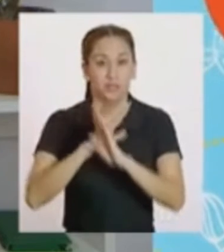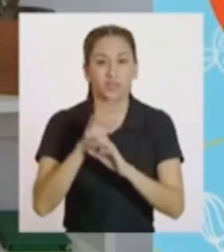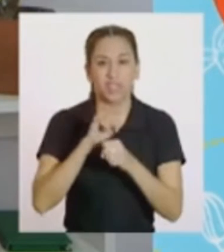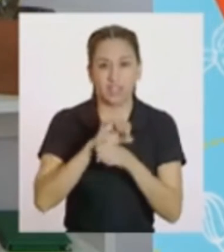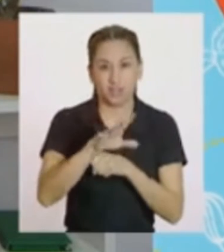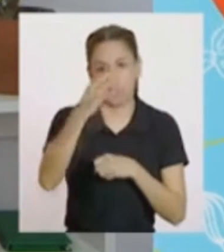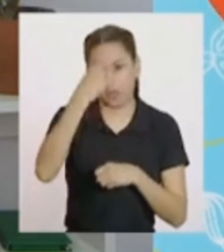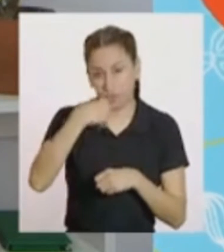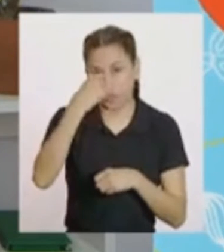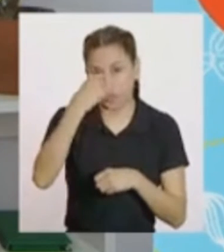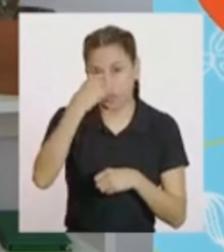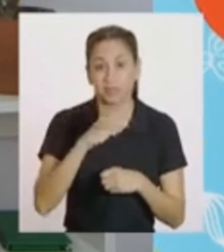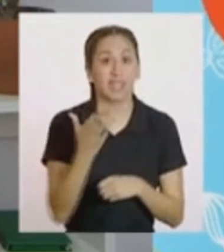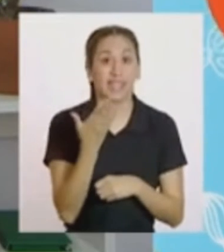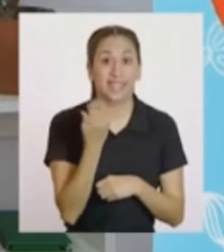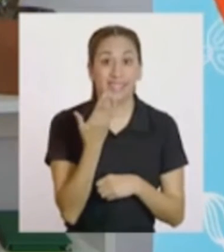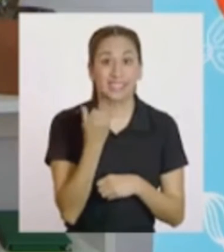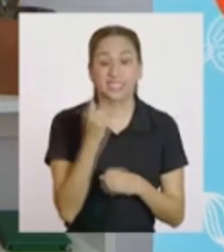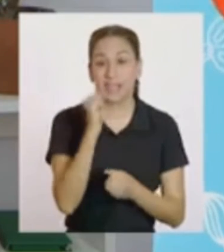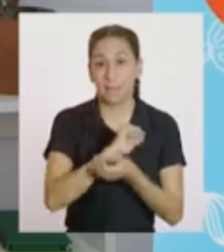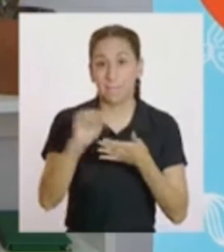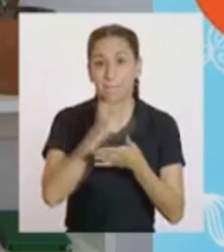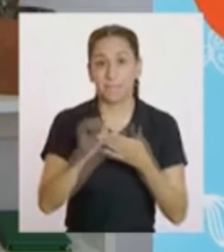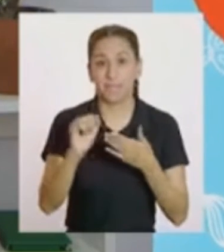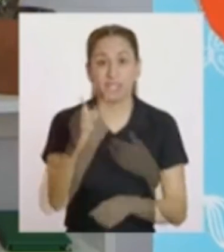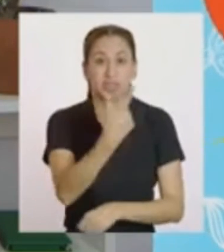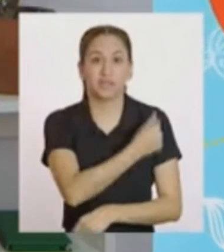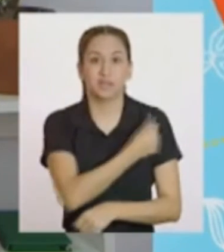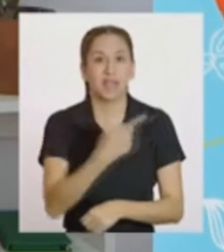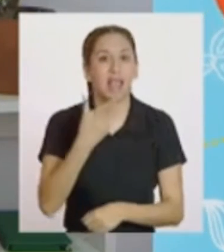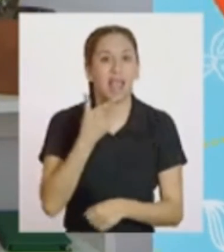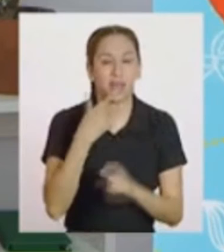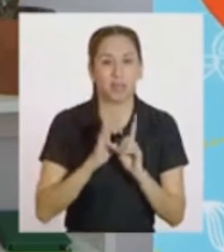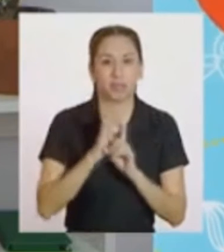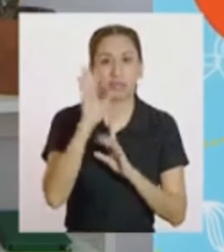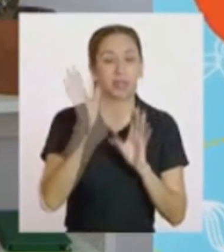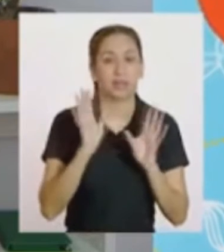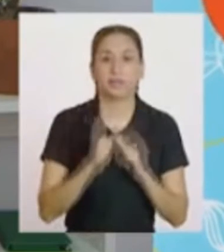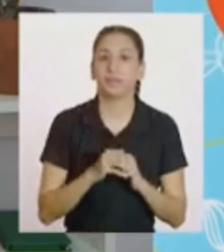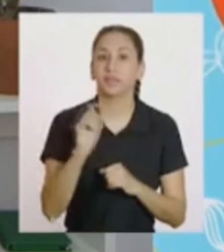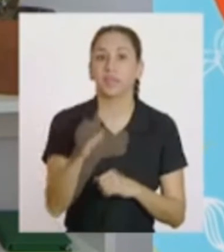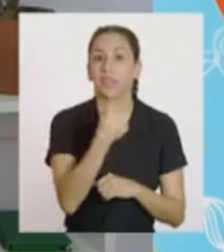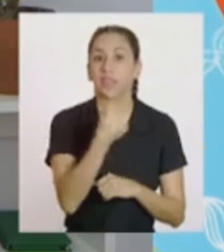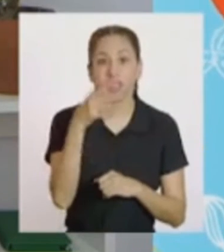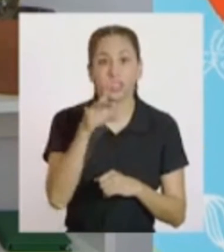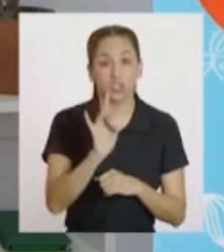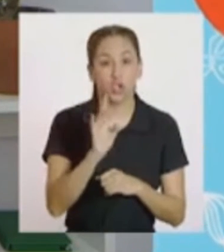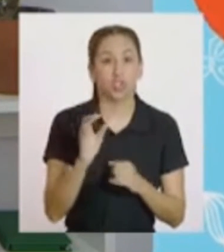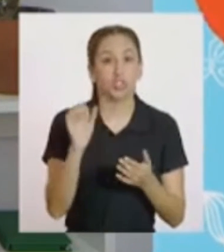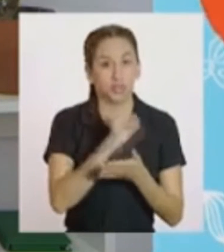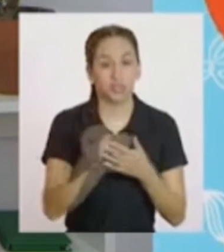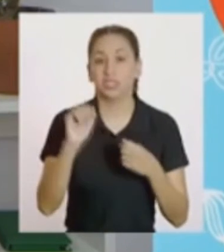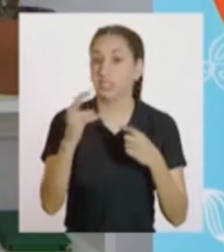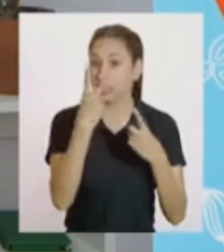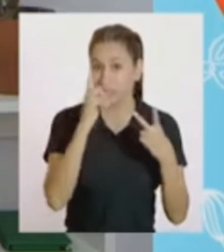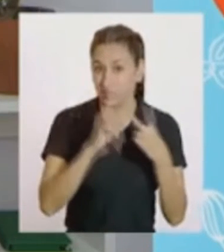de influenza. A los 15 meses, una dosis de antiamarílica. A los 18 meses, llevamos nuevamente